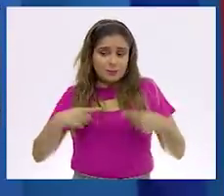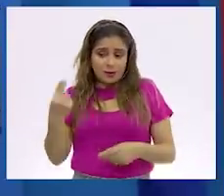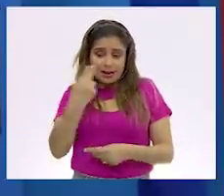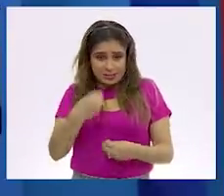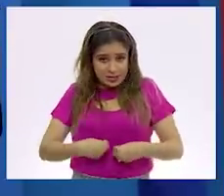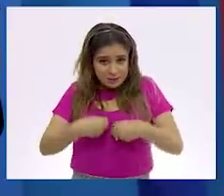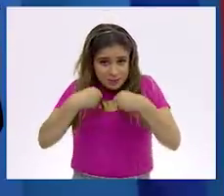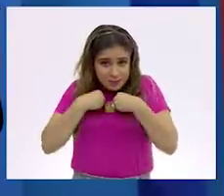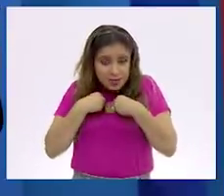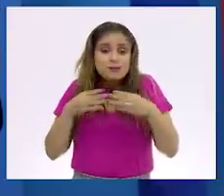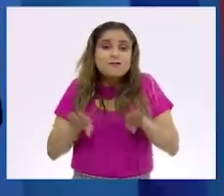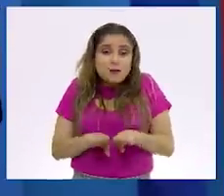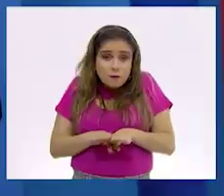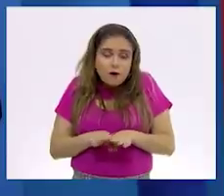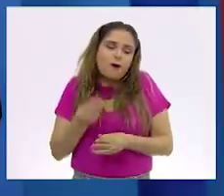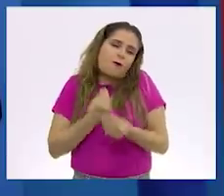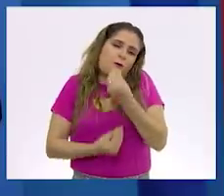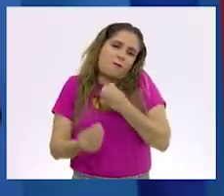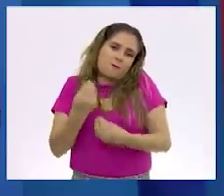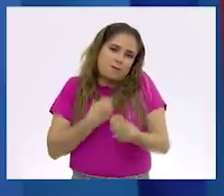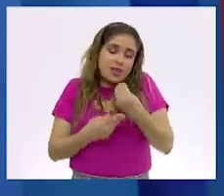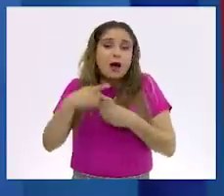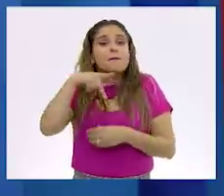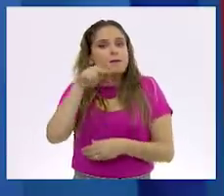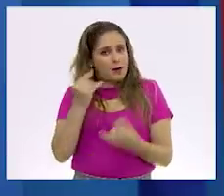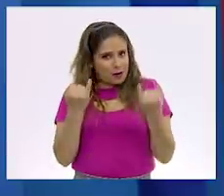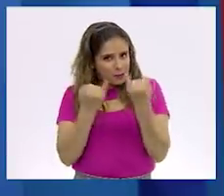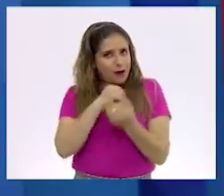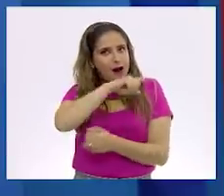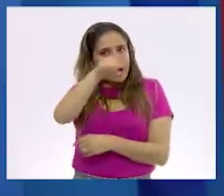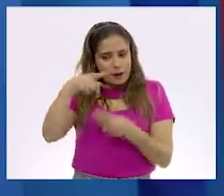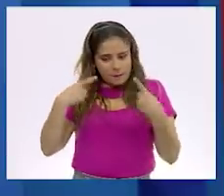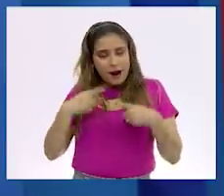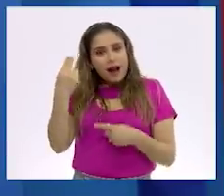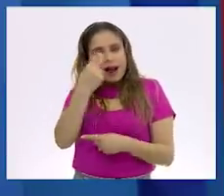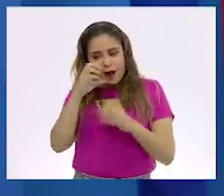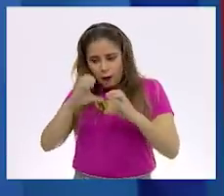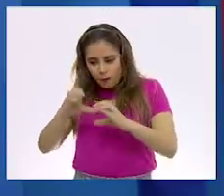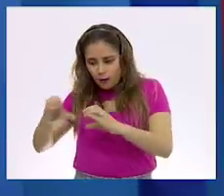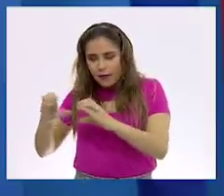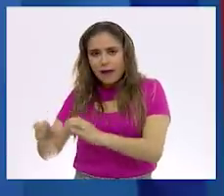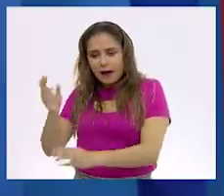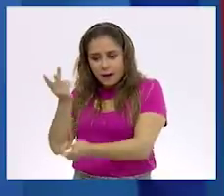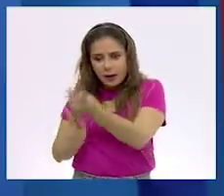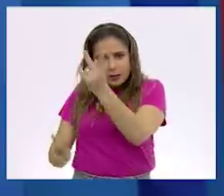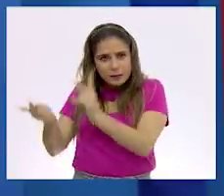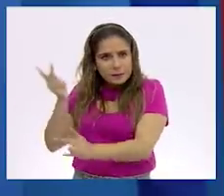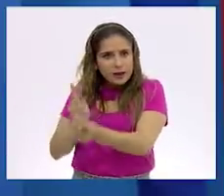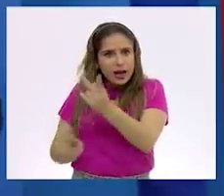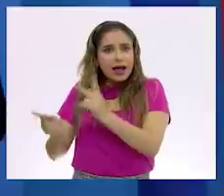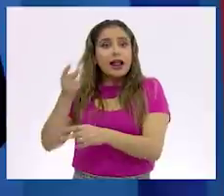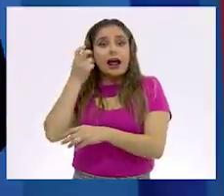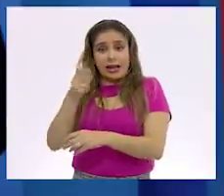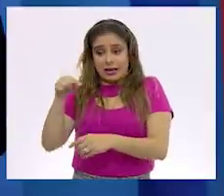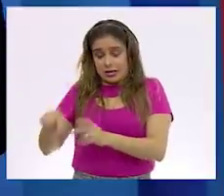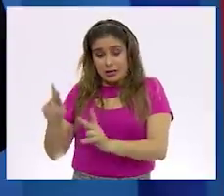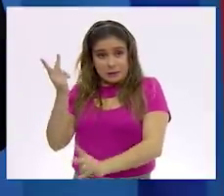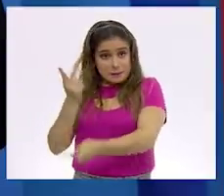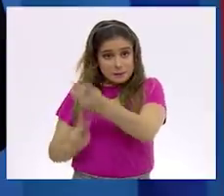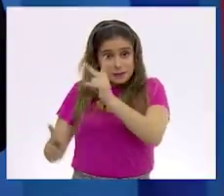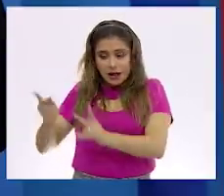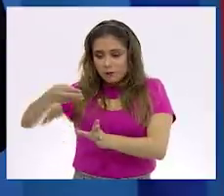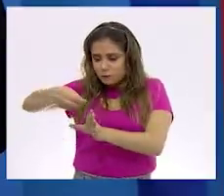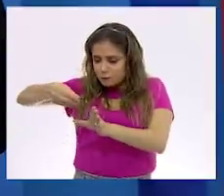igual que ella de nosotros. Y una forma de aprovechar la reproducción de las plantas es a través de la producción de